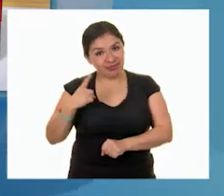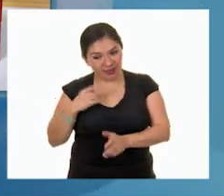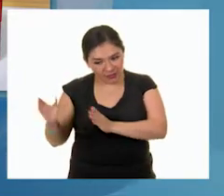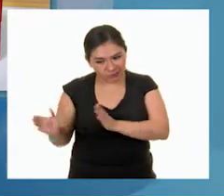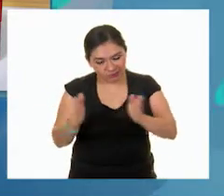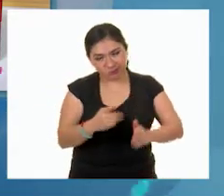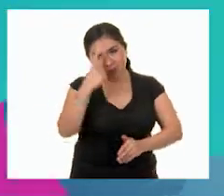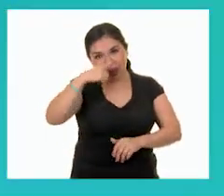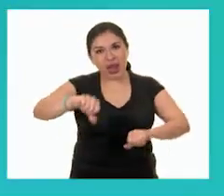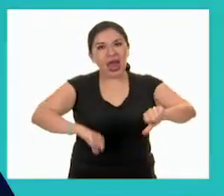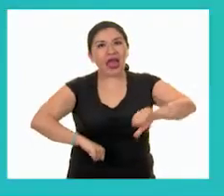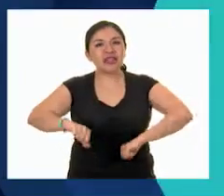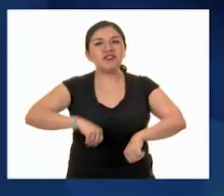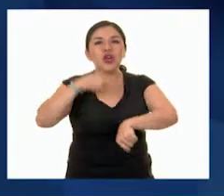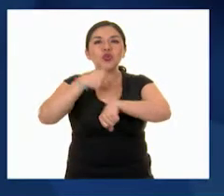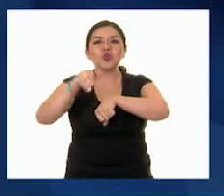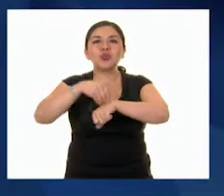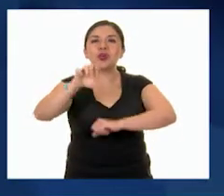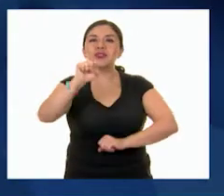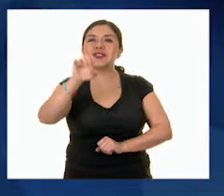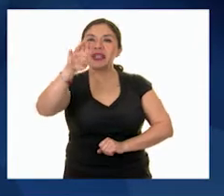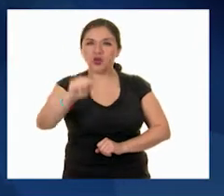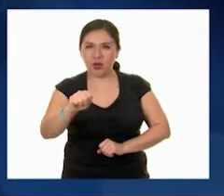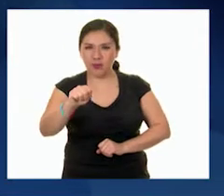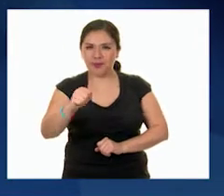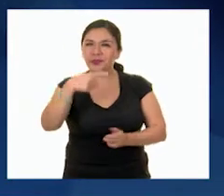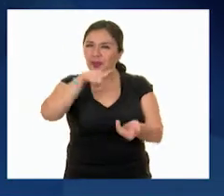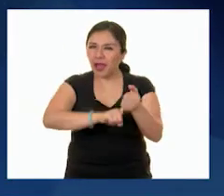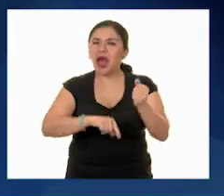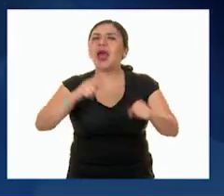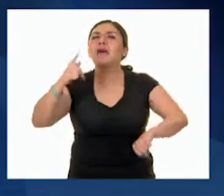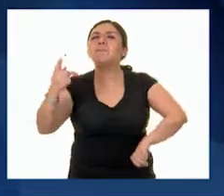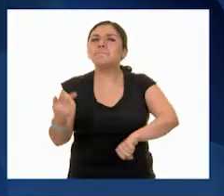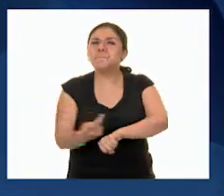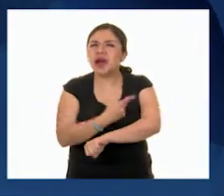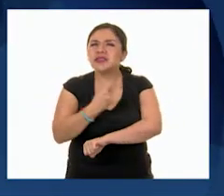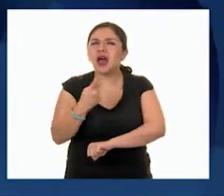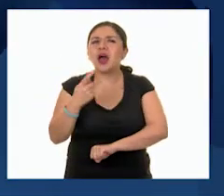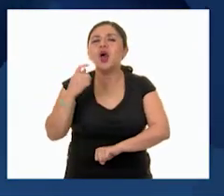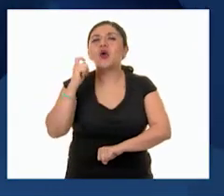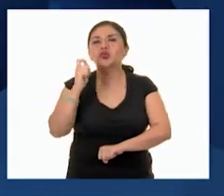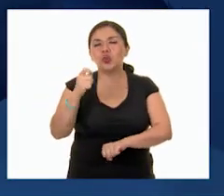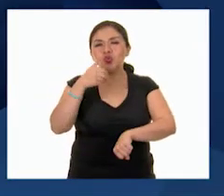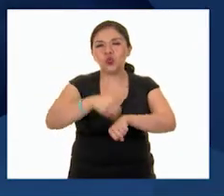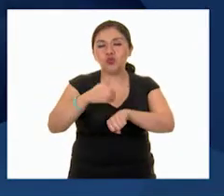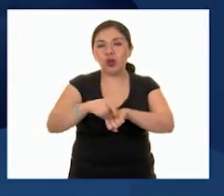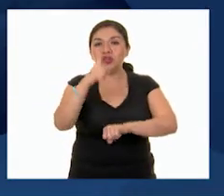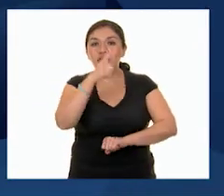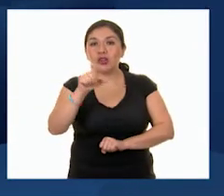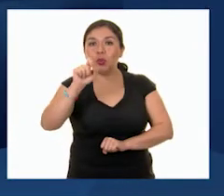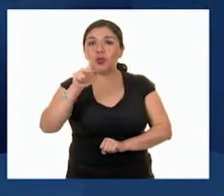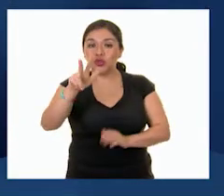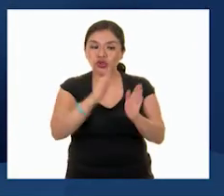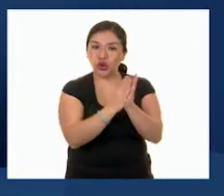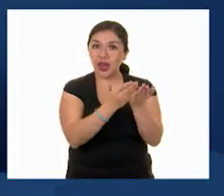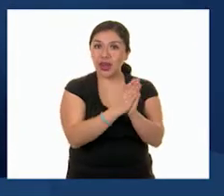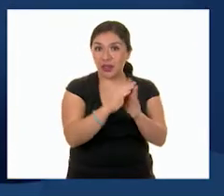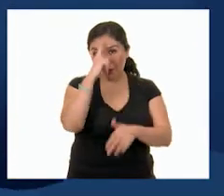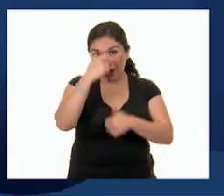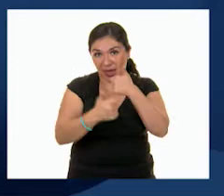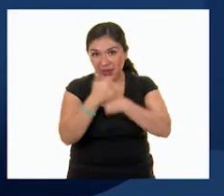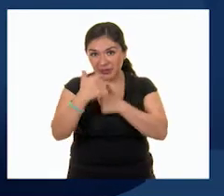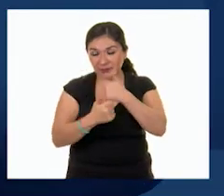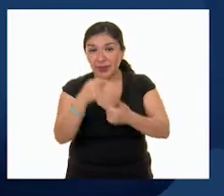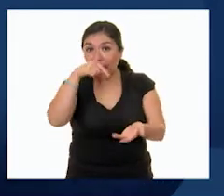al desafío 69. ¿Qué pasa con el volumen? Página 128 de nuestro libro de desafíos.